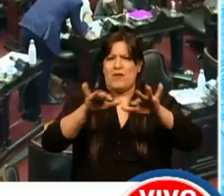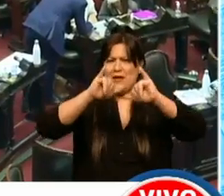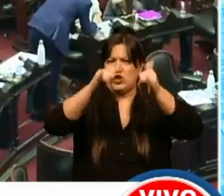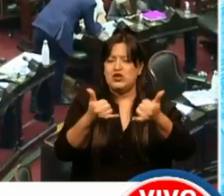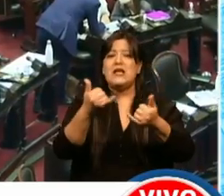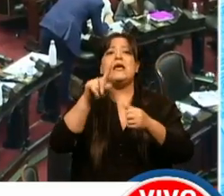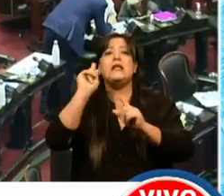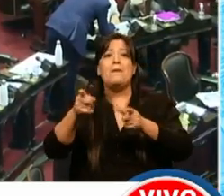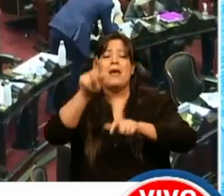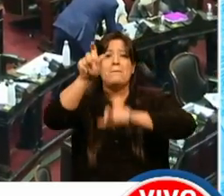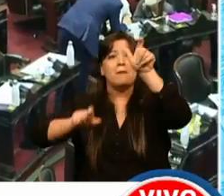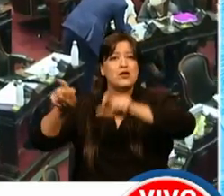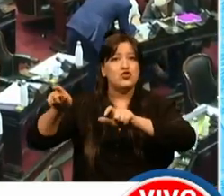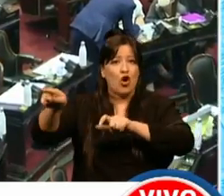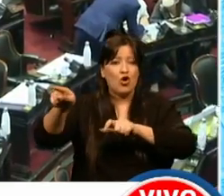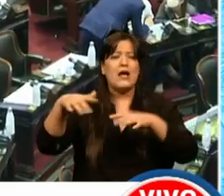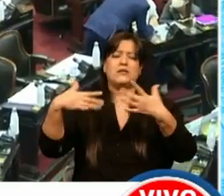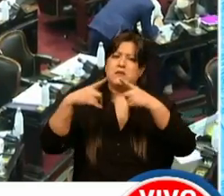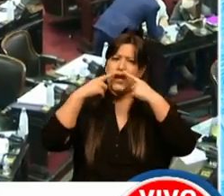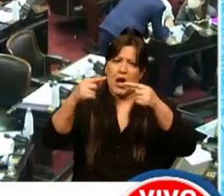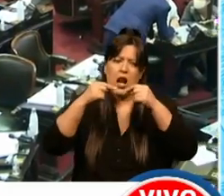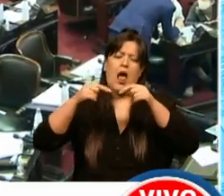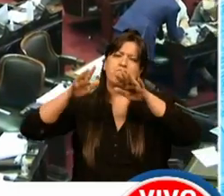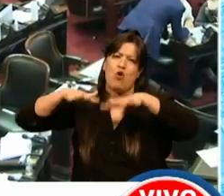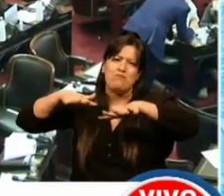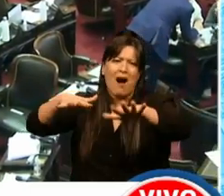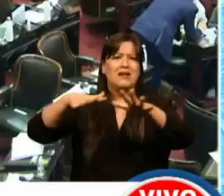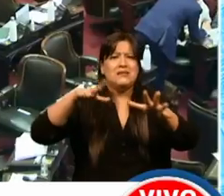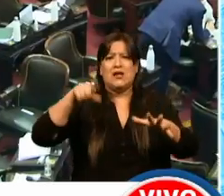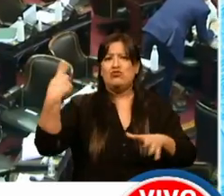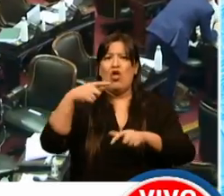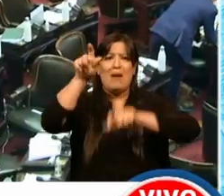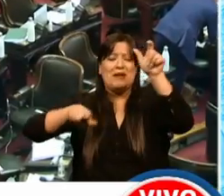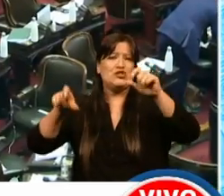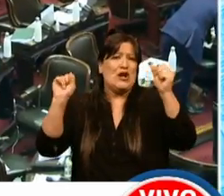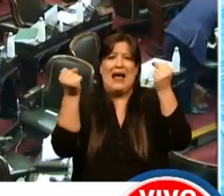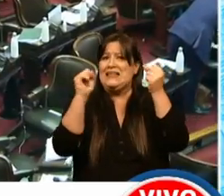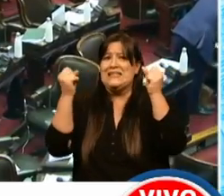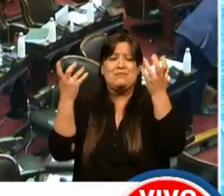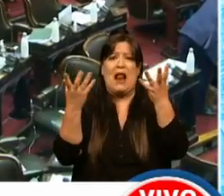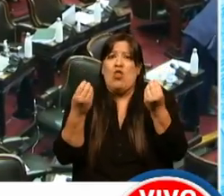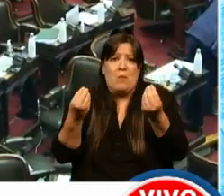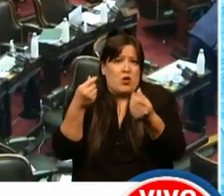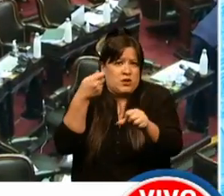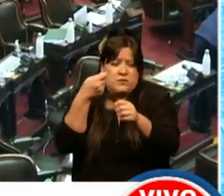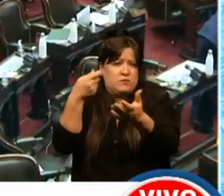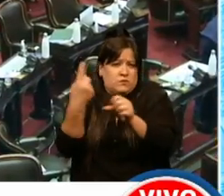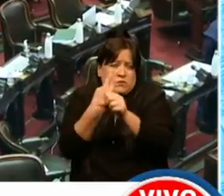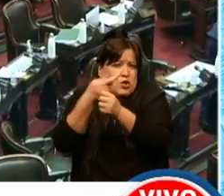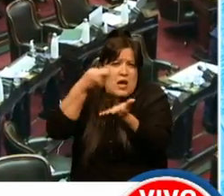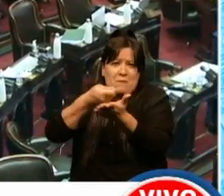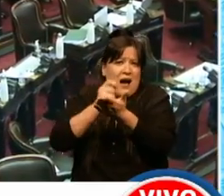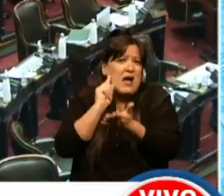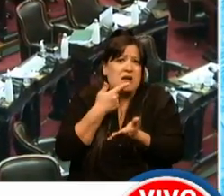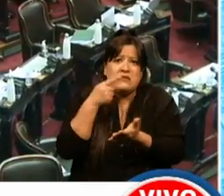usuarios marcha reclamos desesperación porque muchos no pudieron pagar el gas y se